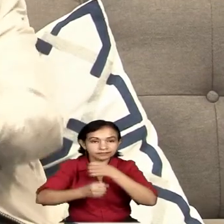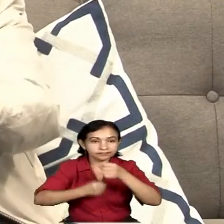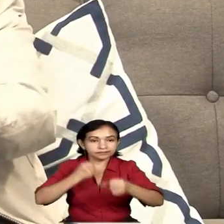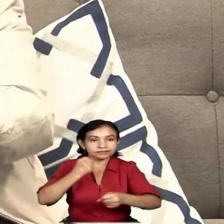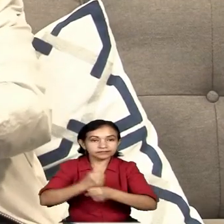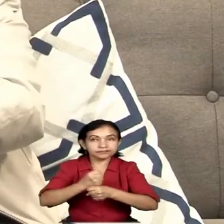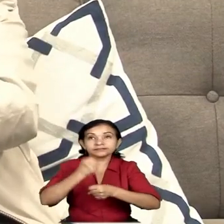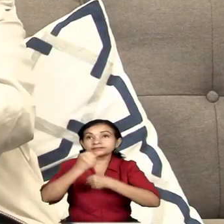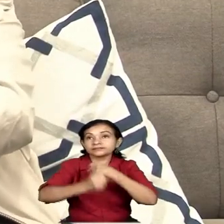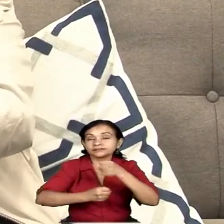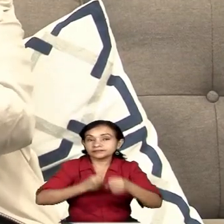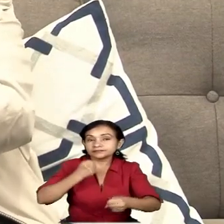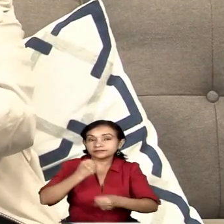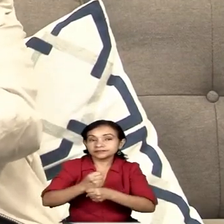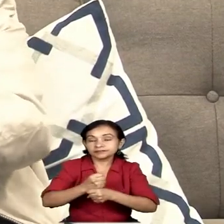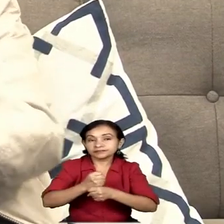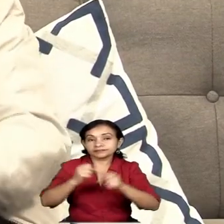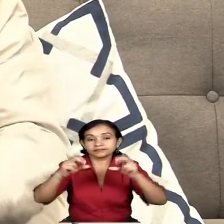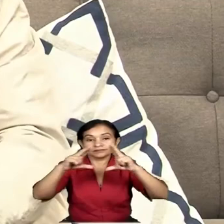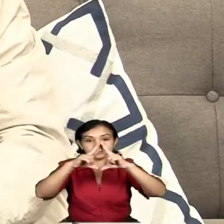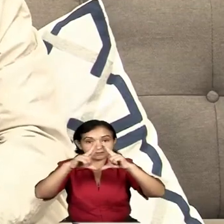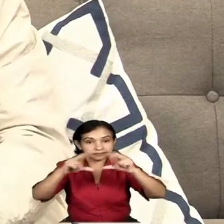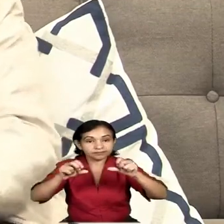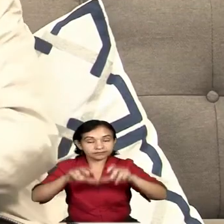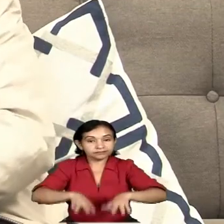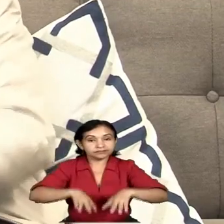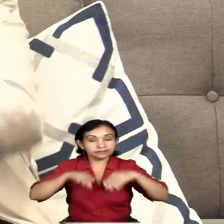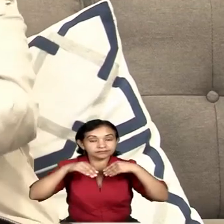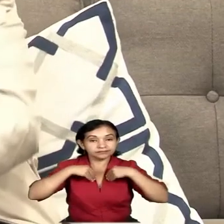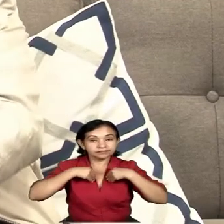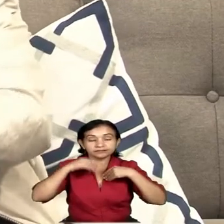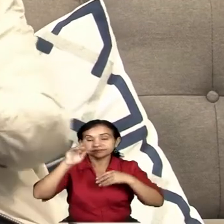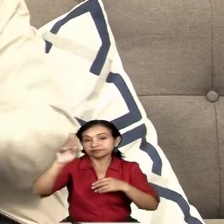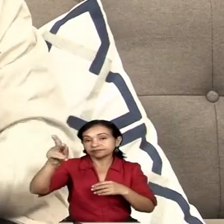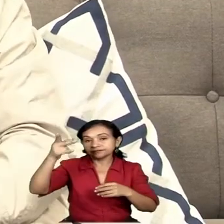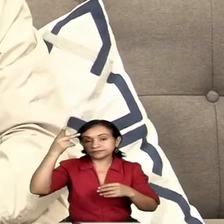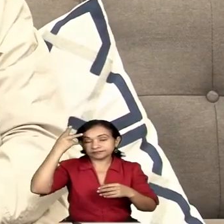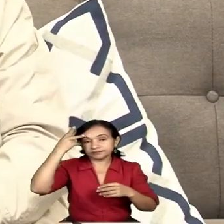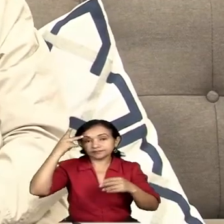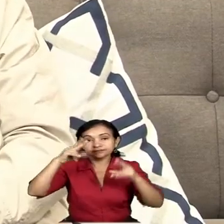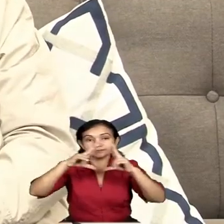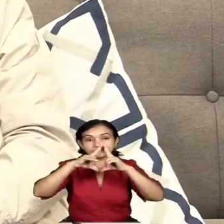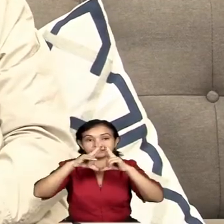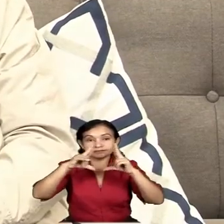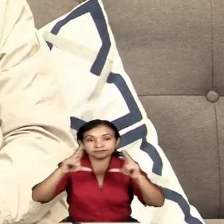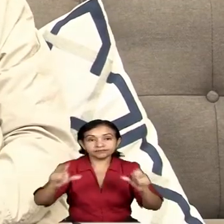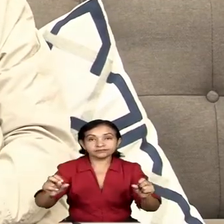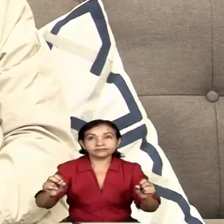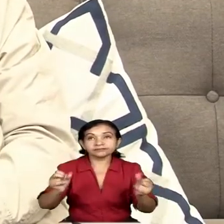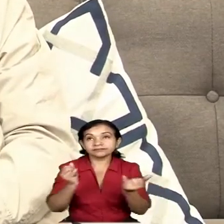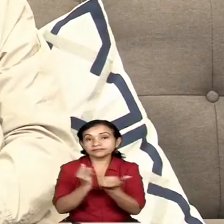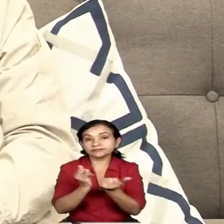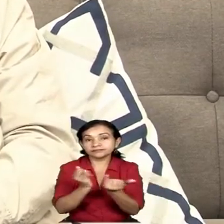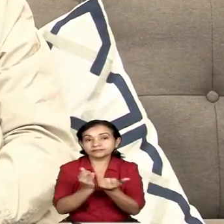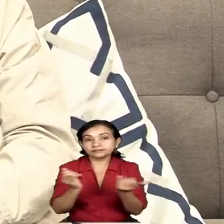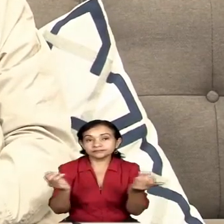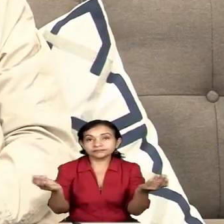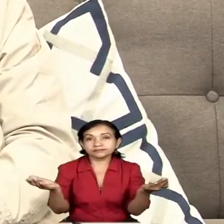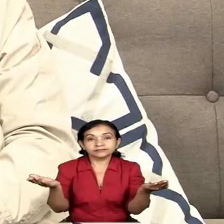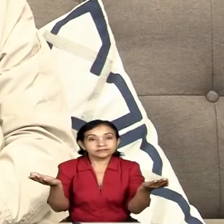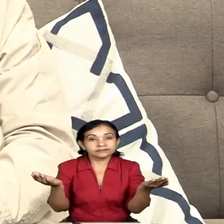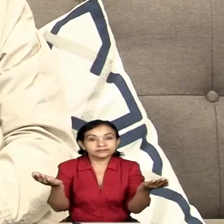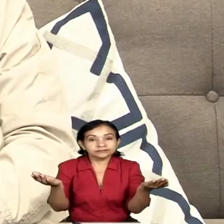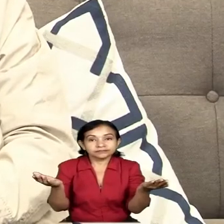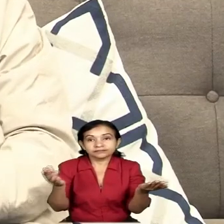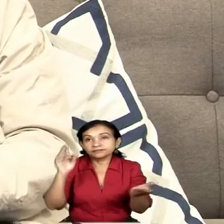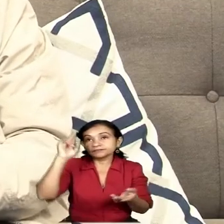a pedir que se aprobara la NICAAT si no fueron políticos nicaragüenses? Sí, lo que pasa es que